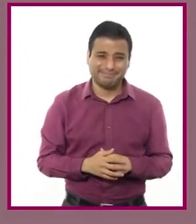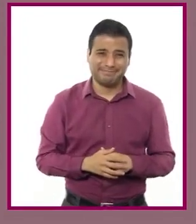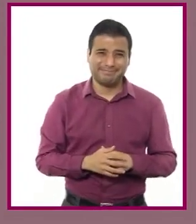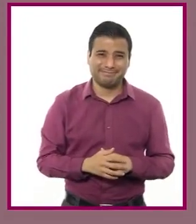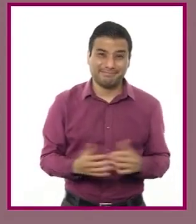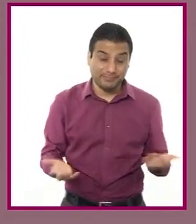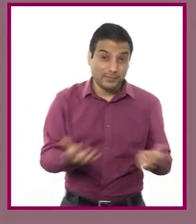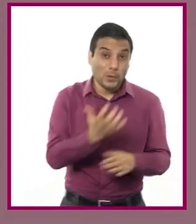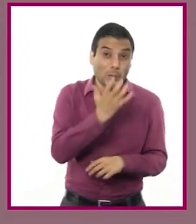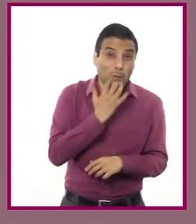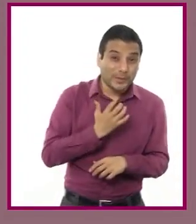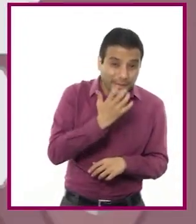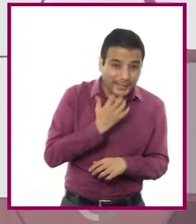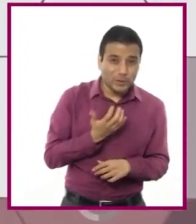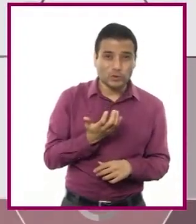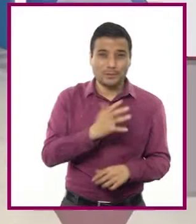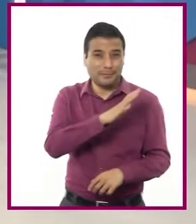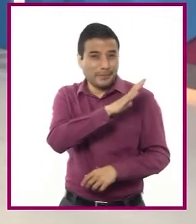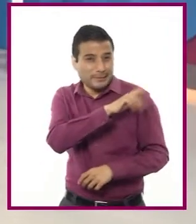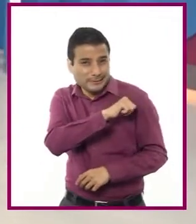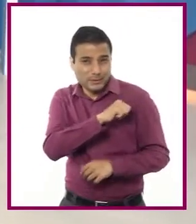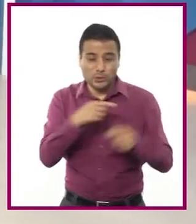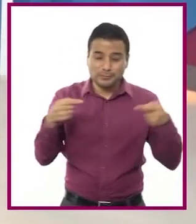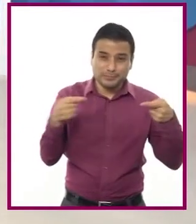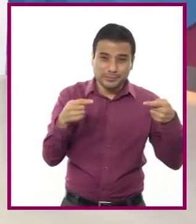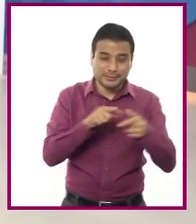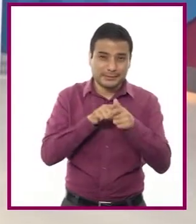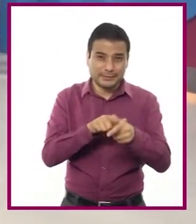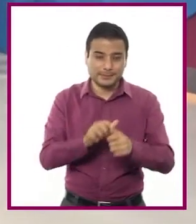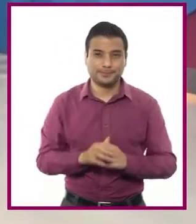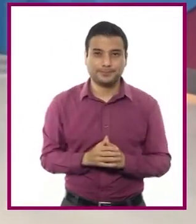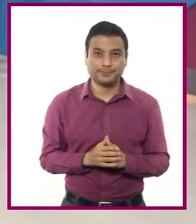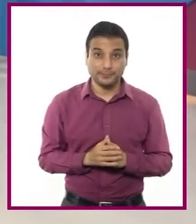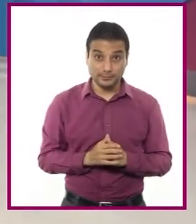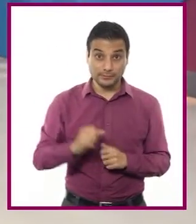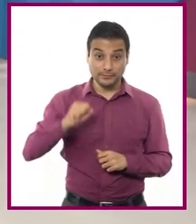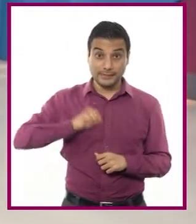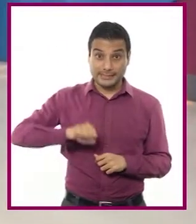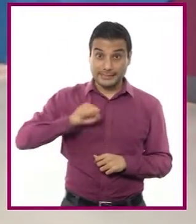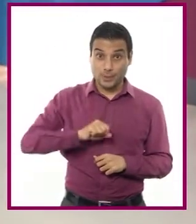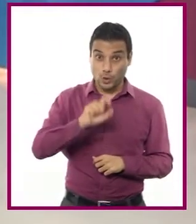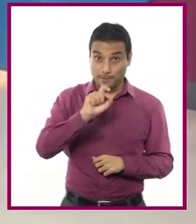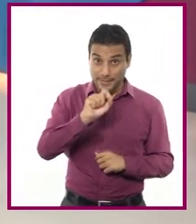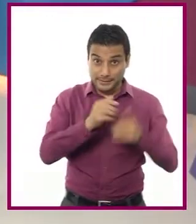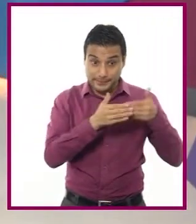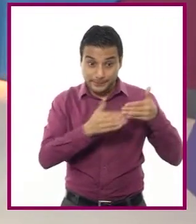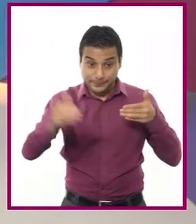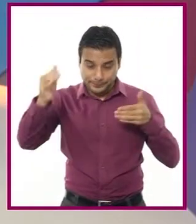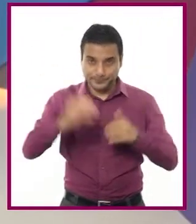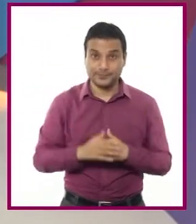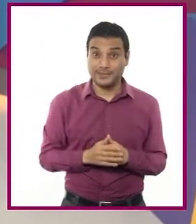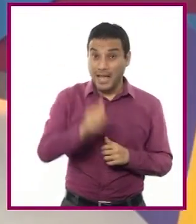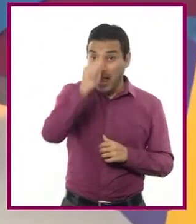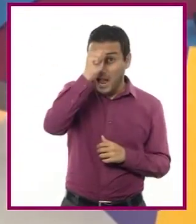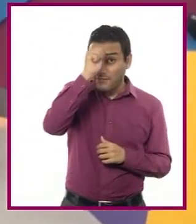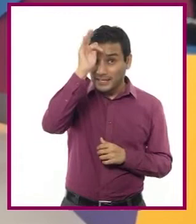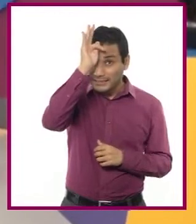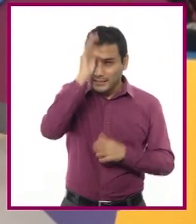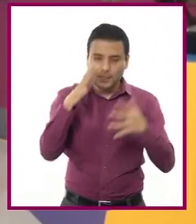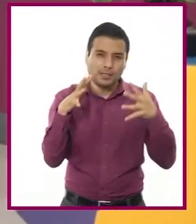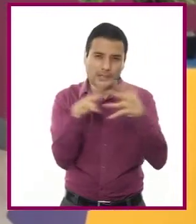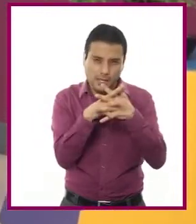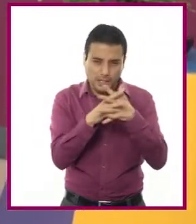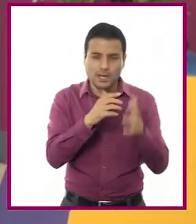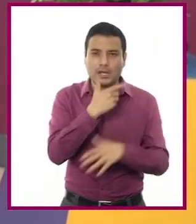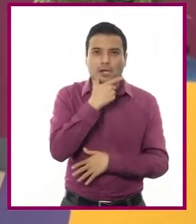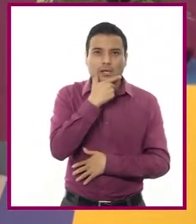Estado de Israel y la población palestina. Desde las primeras décadas del siglo XX, Afganistán se vio envuelto en guerras contra Inglaterra